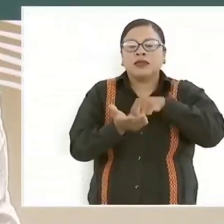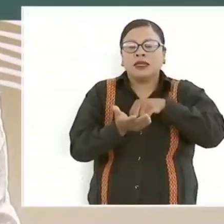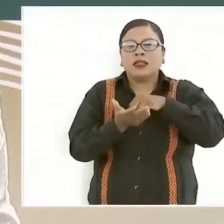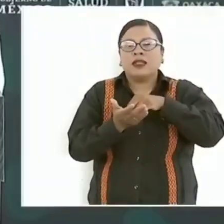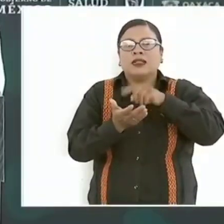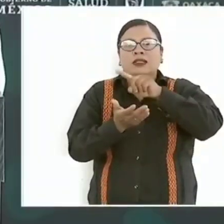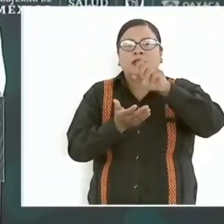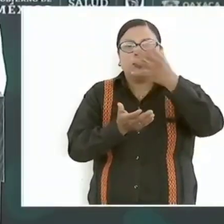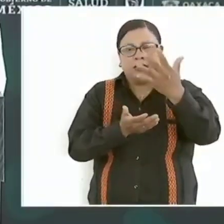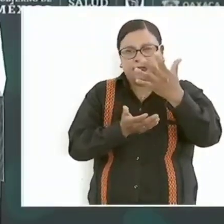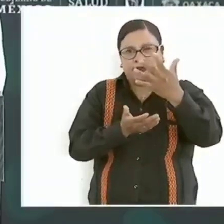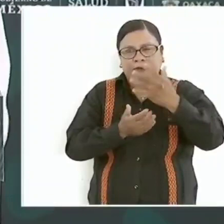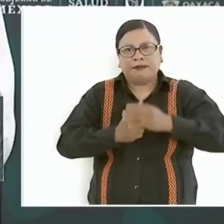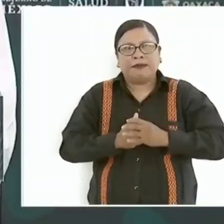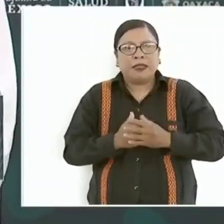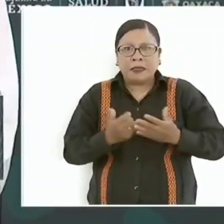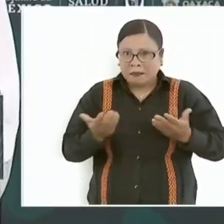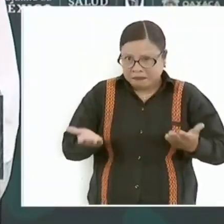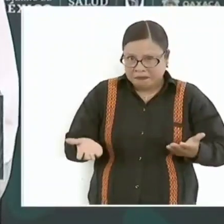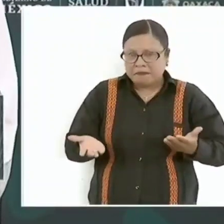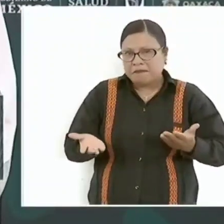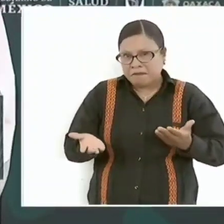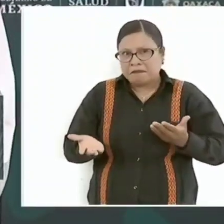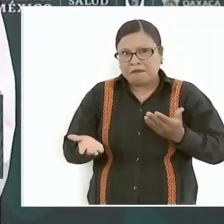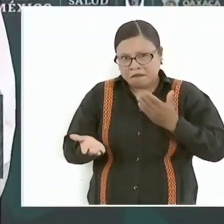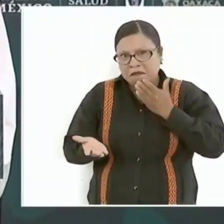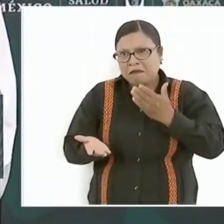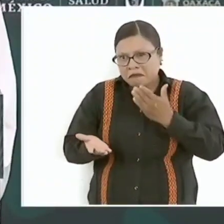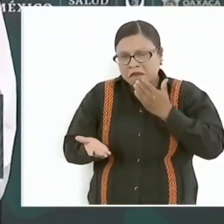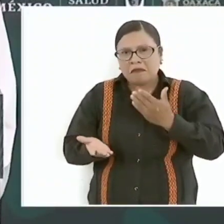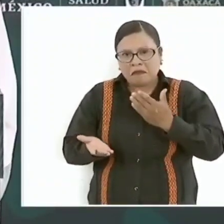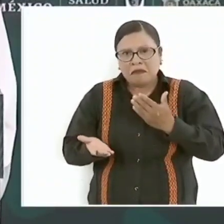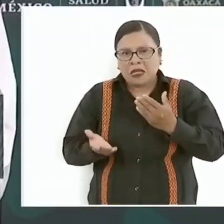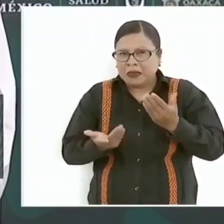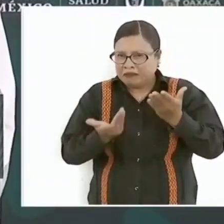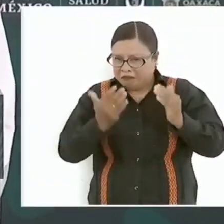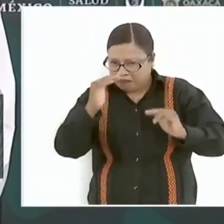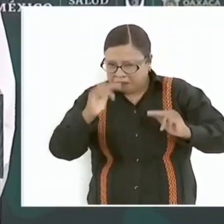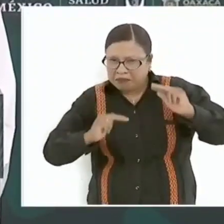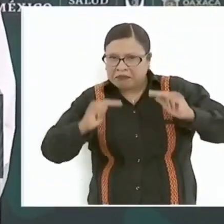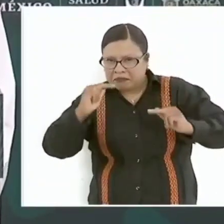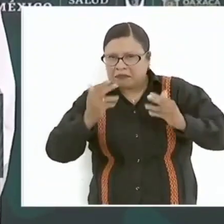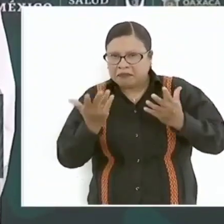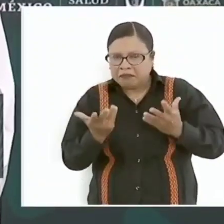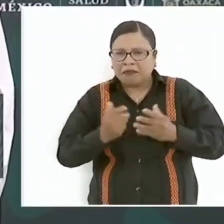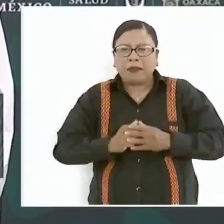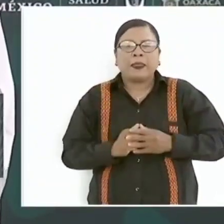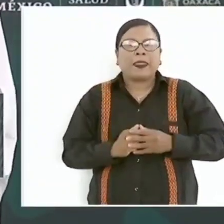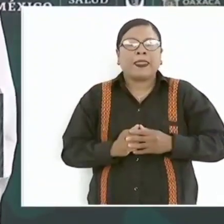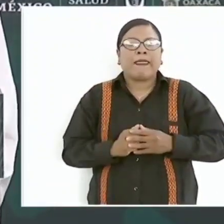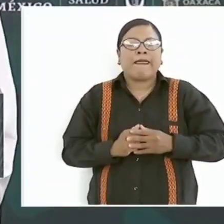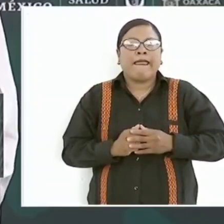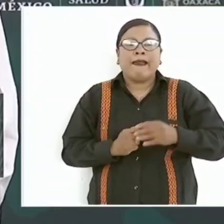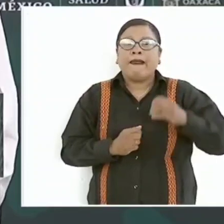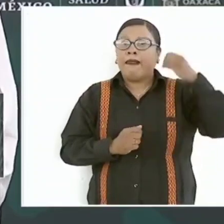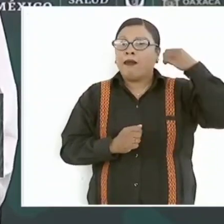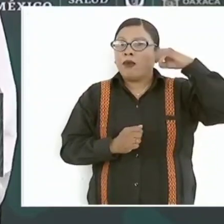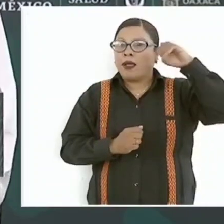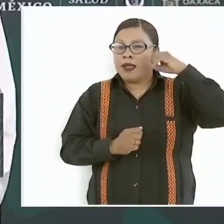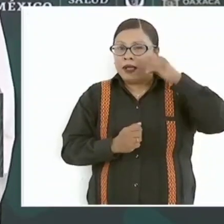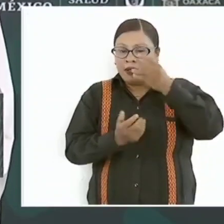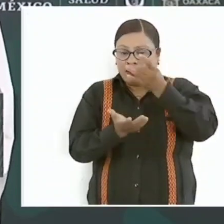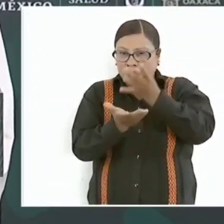32.105. También, en la misma proporción. Para no hablar de Oaxaca, solo